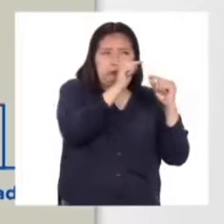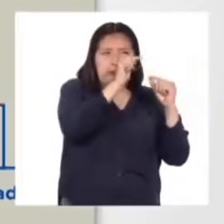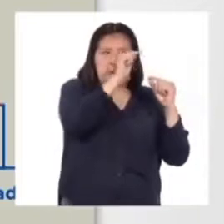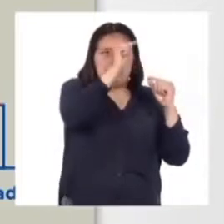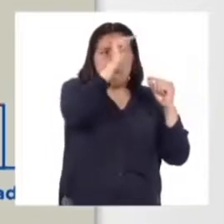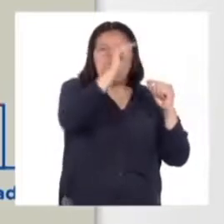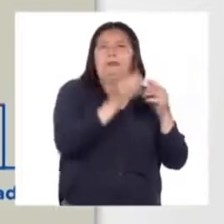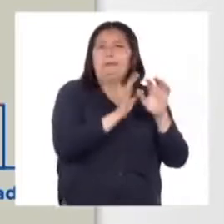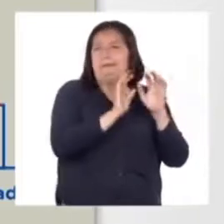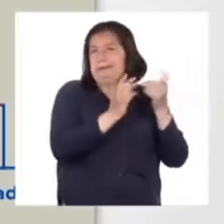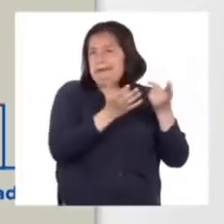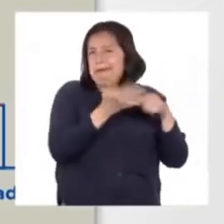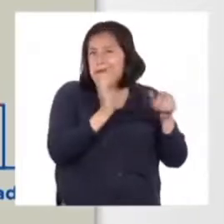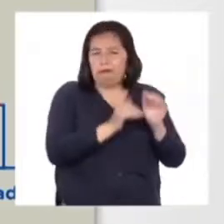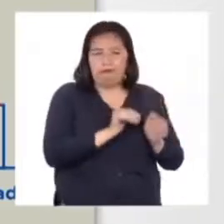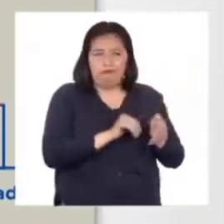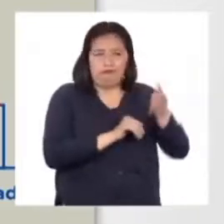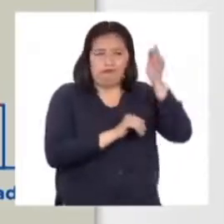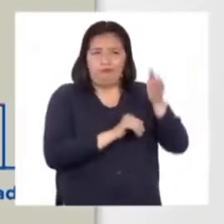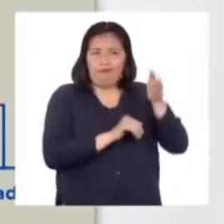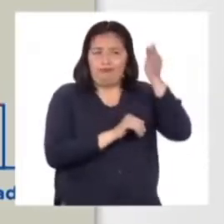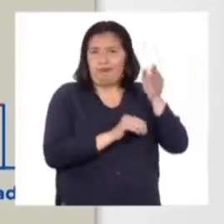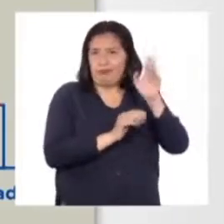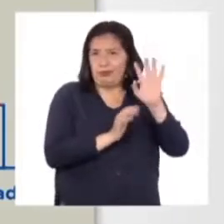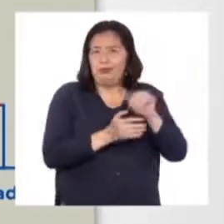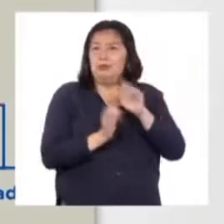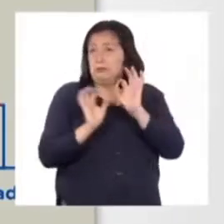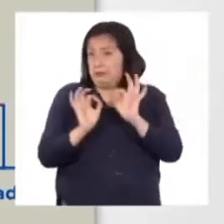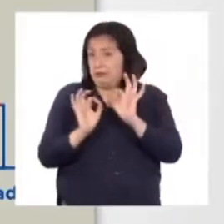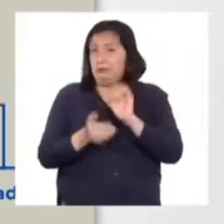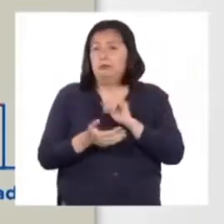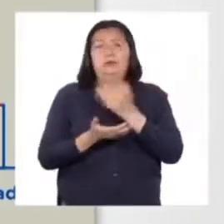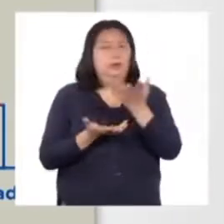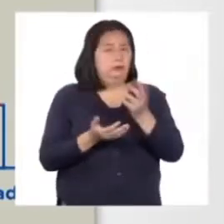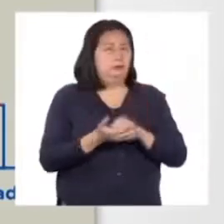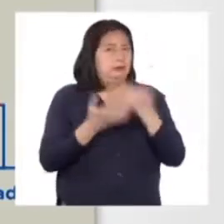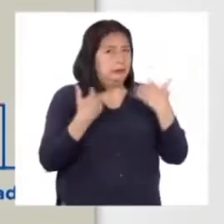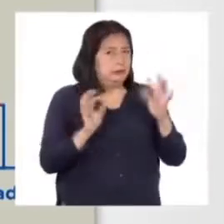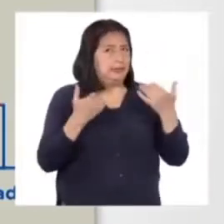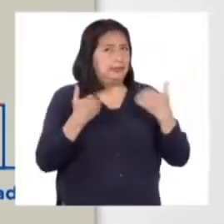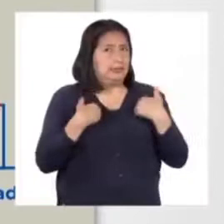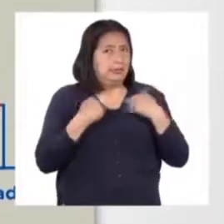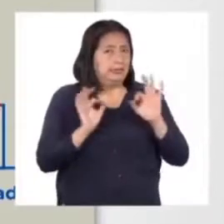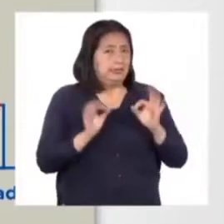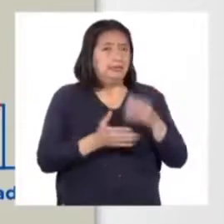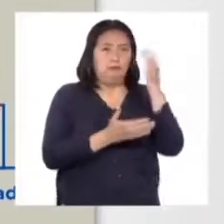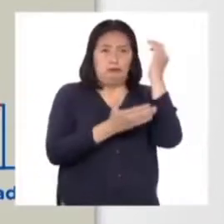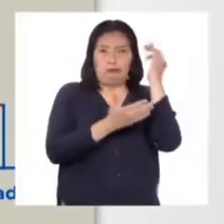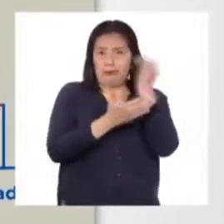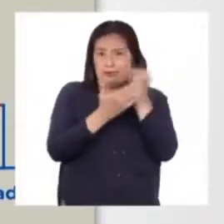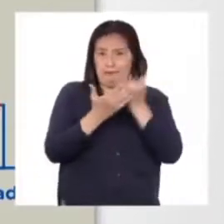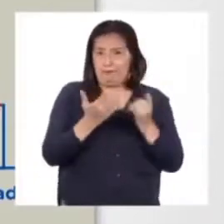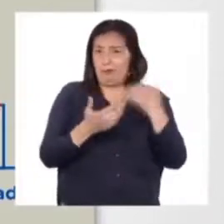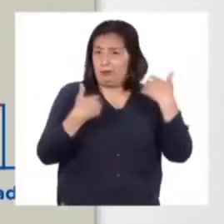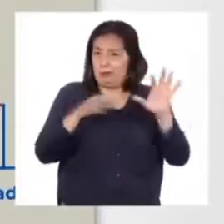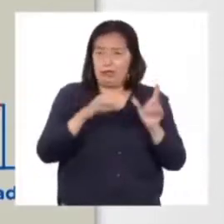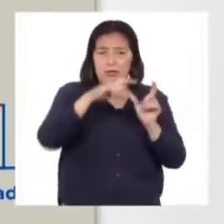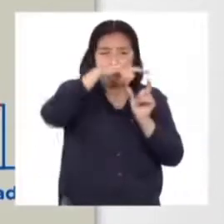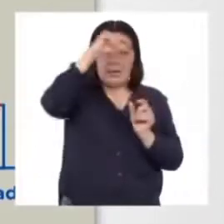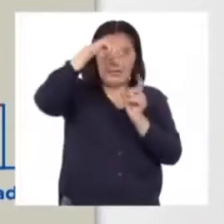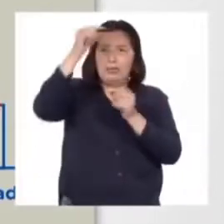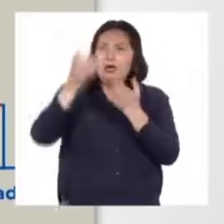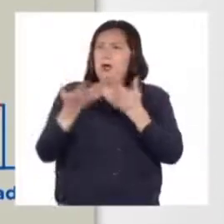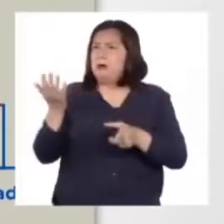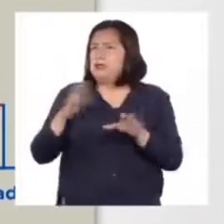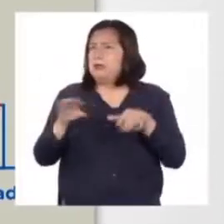hemos dividido el eje vertical. Perfecto. Ahora que tenemos nuestro gráfico de barras, ¿qué podemos